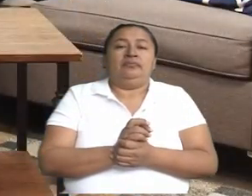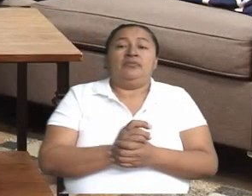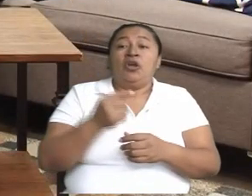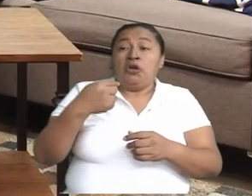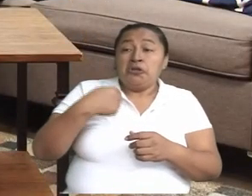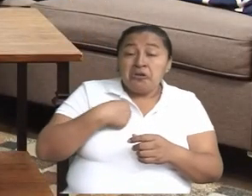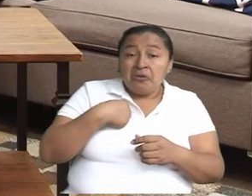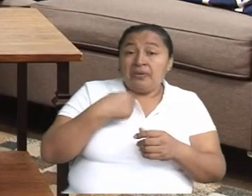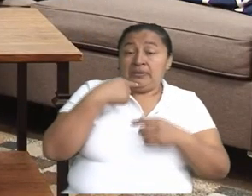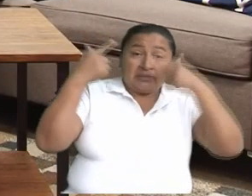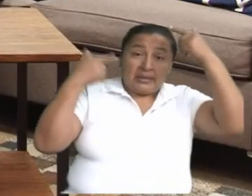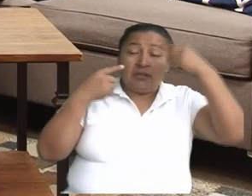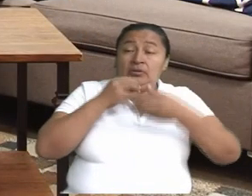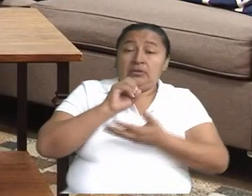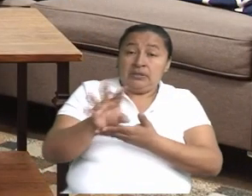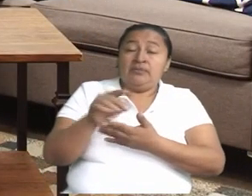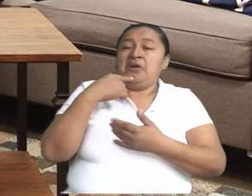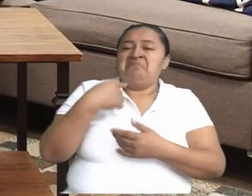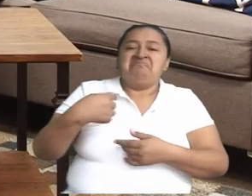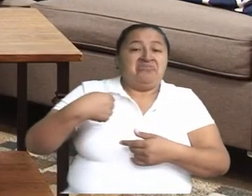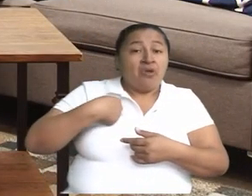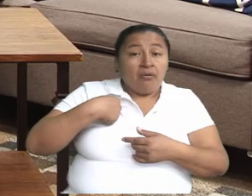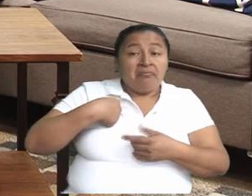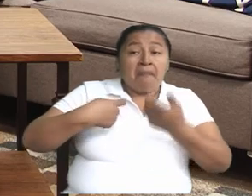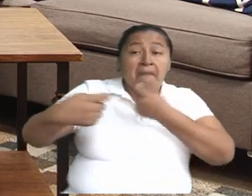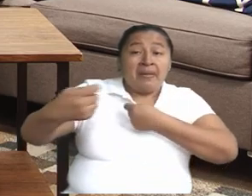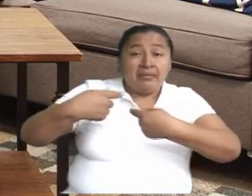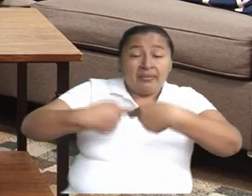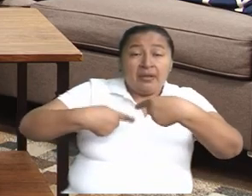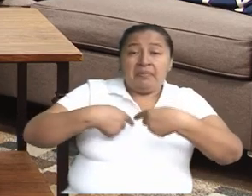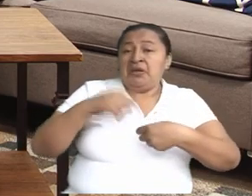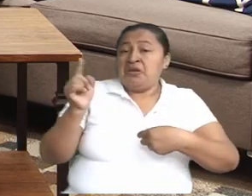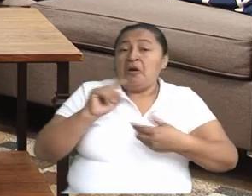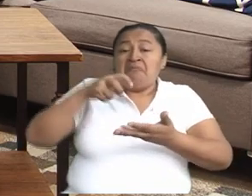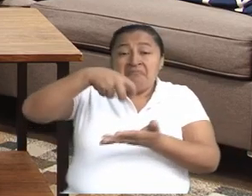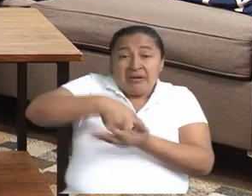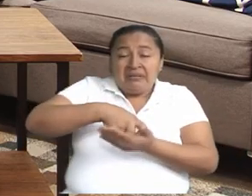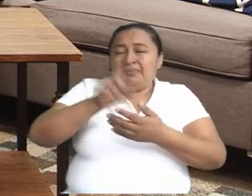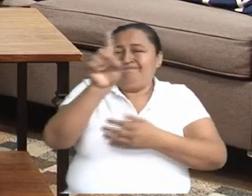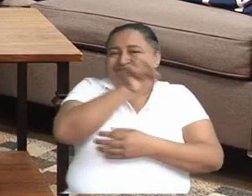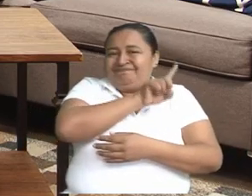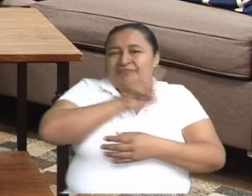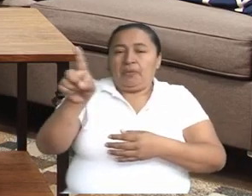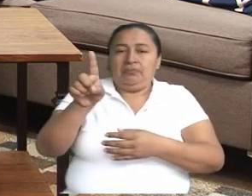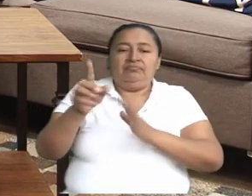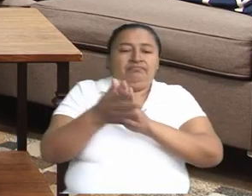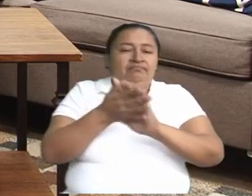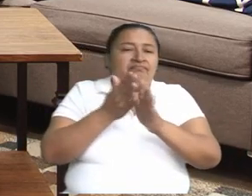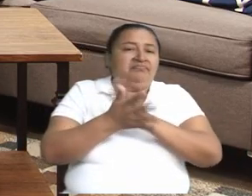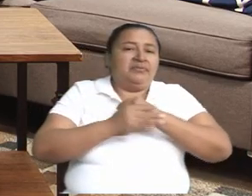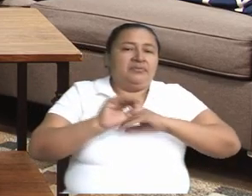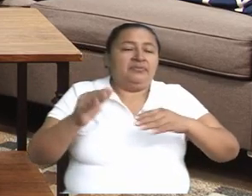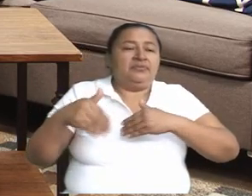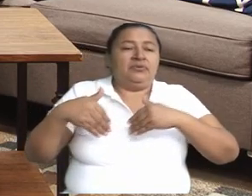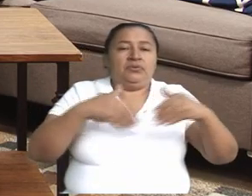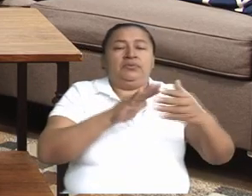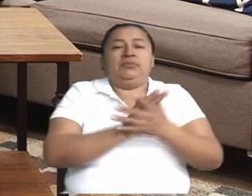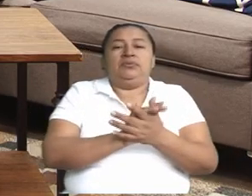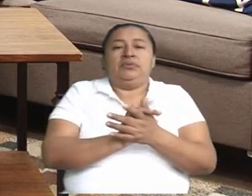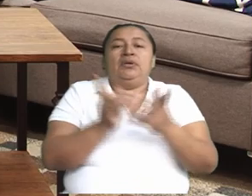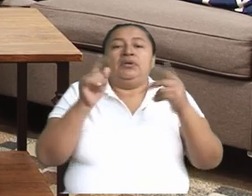vendo, ni me rindo. Y comienza entonces una guerra de